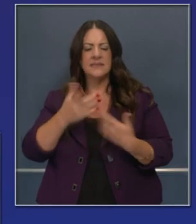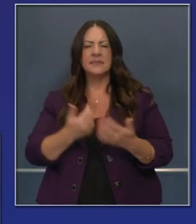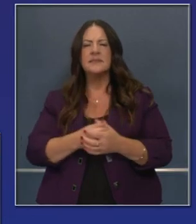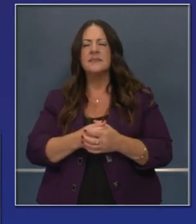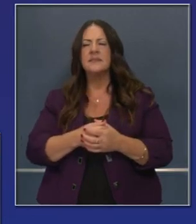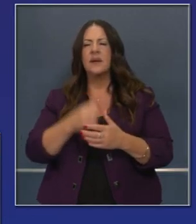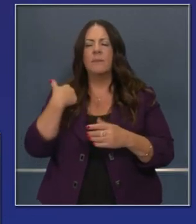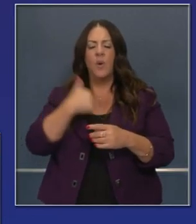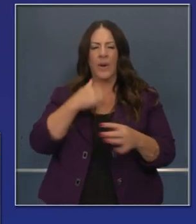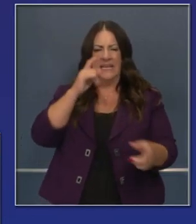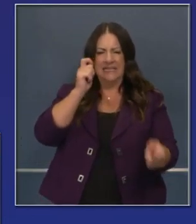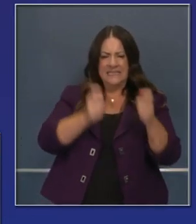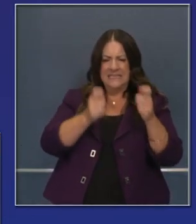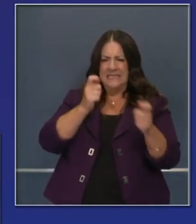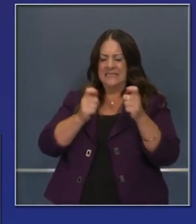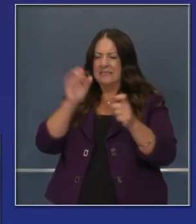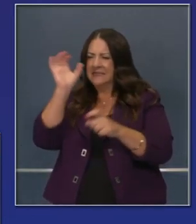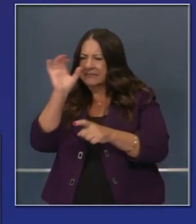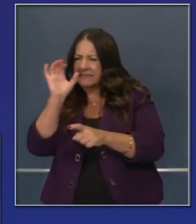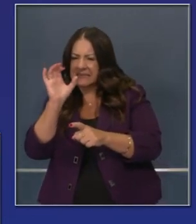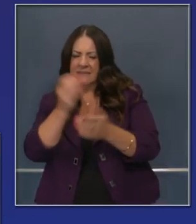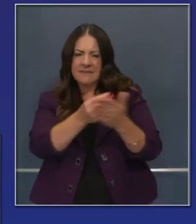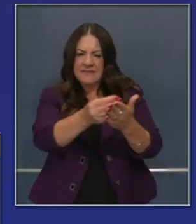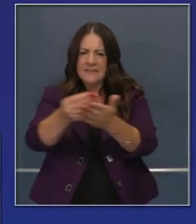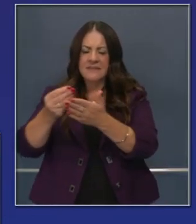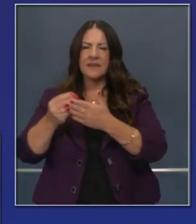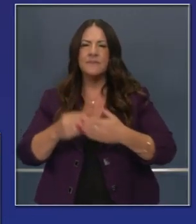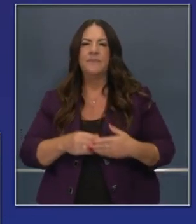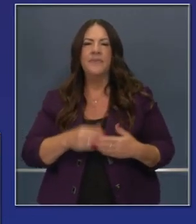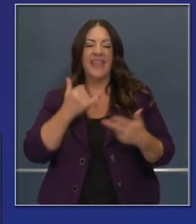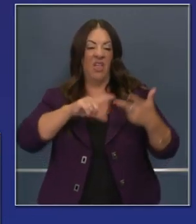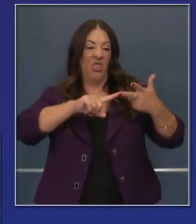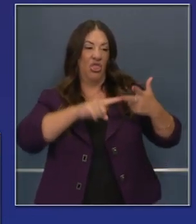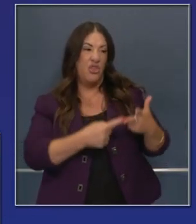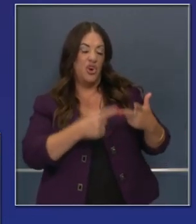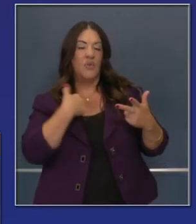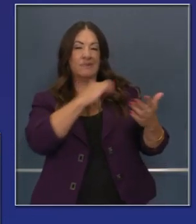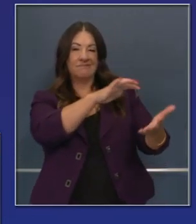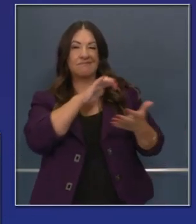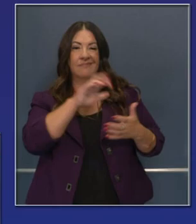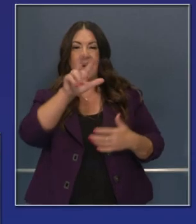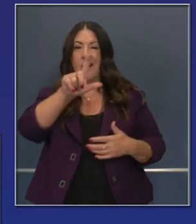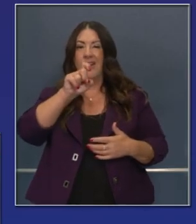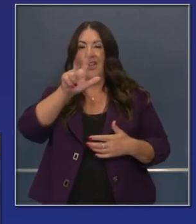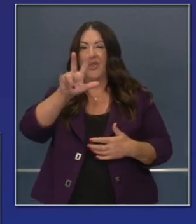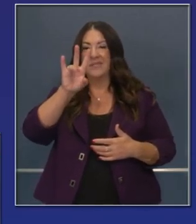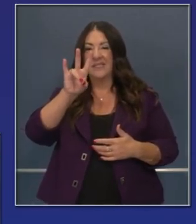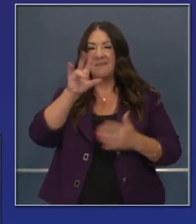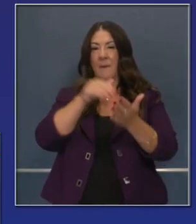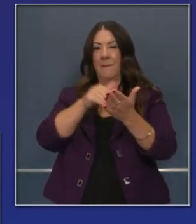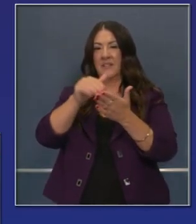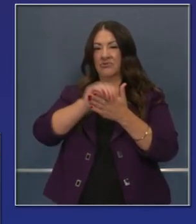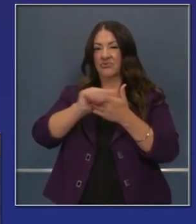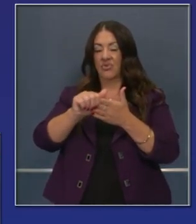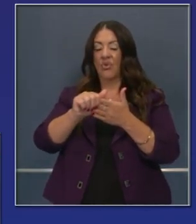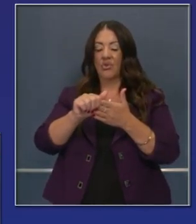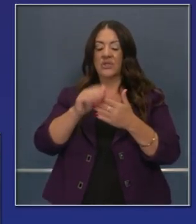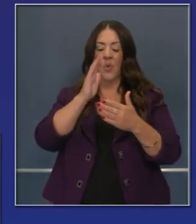innovación, adaptación, remodelación. En algunos momentos les voy a dar un ejemplo. En esta tercera ronda de